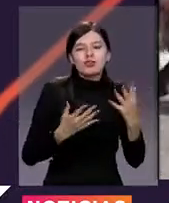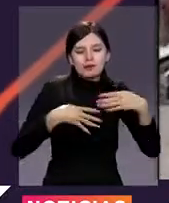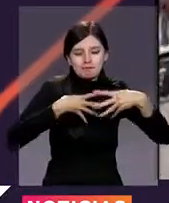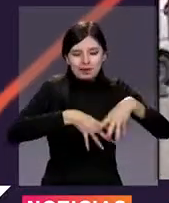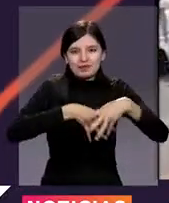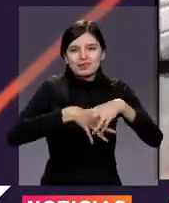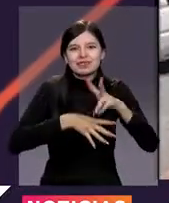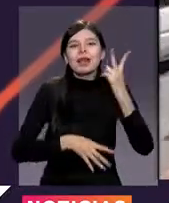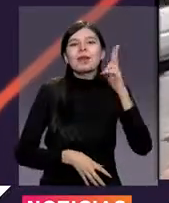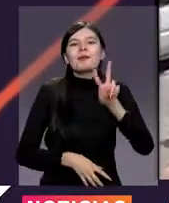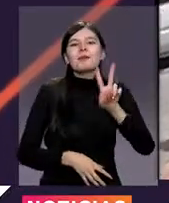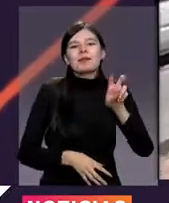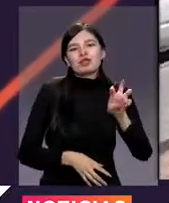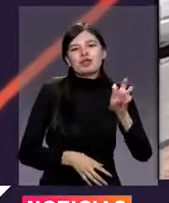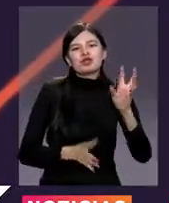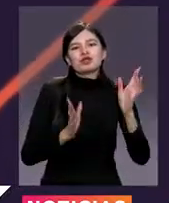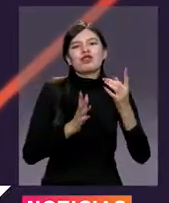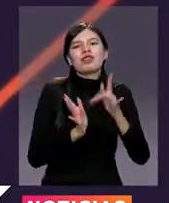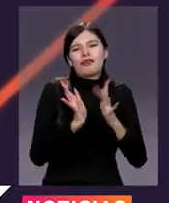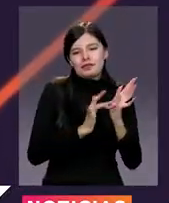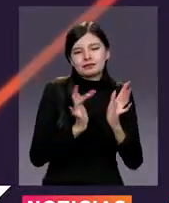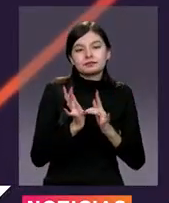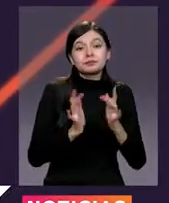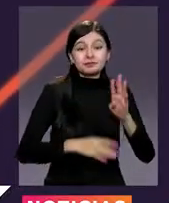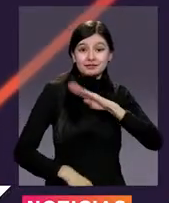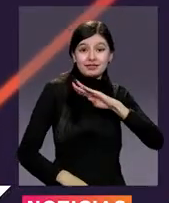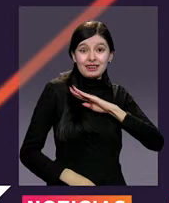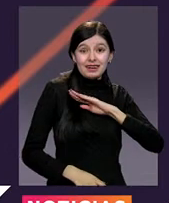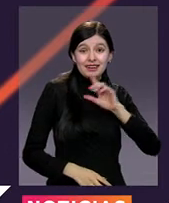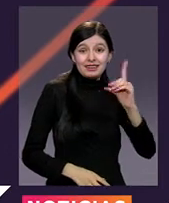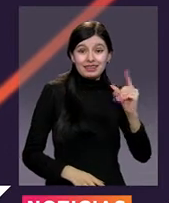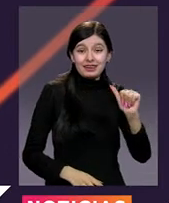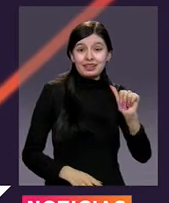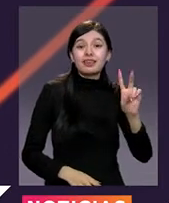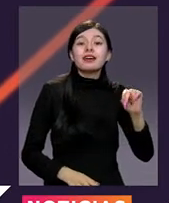desde el 28 de abril. El alcalde Daniel Quintero informó que los